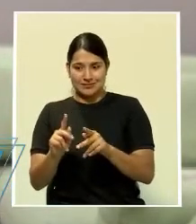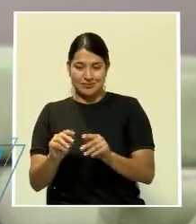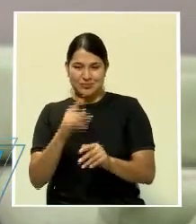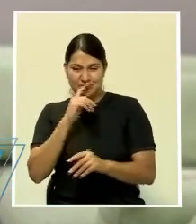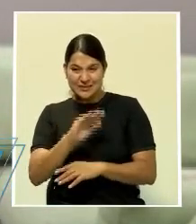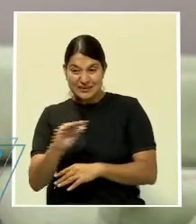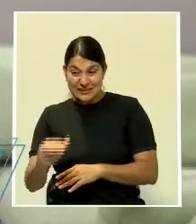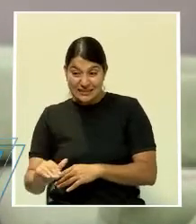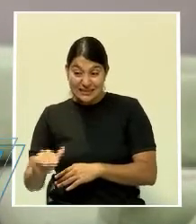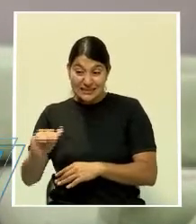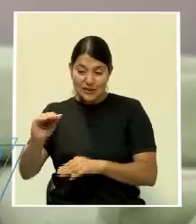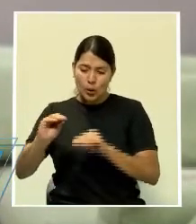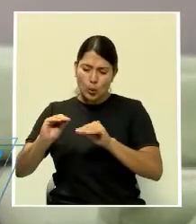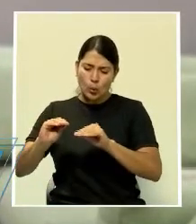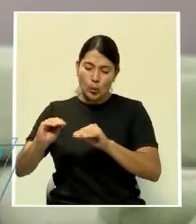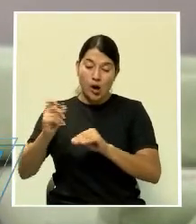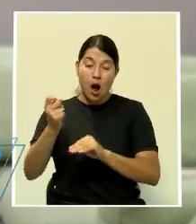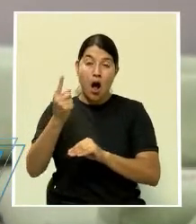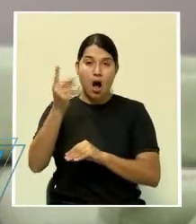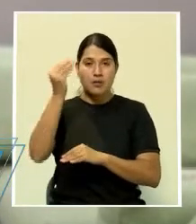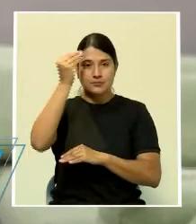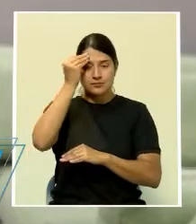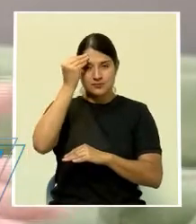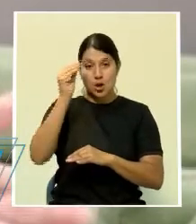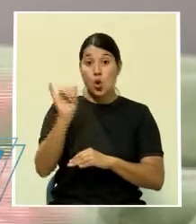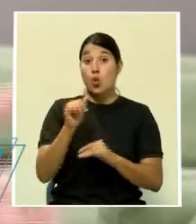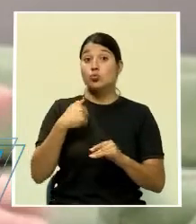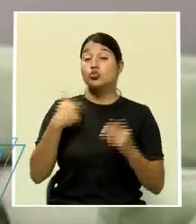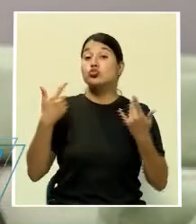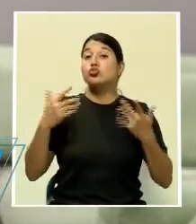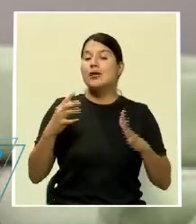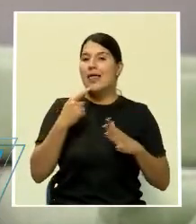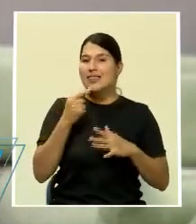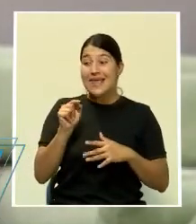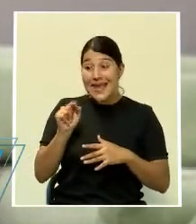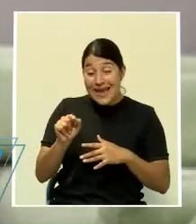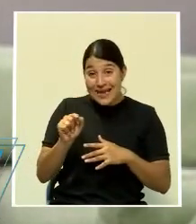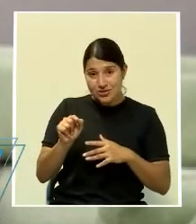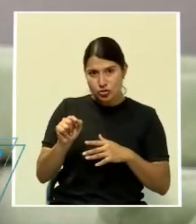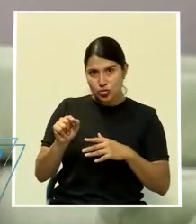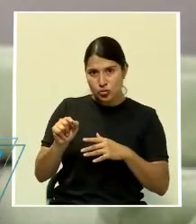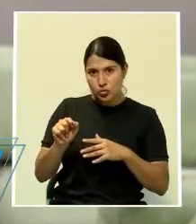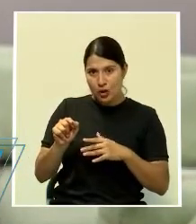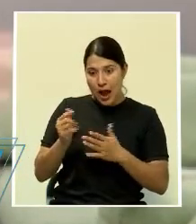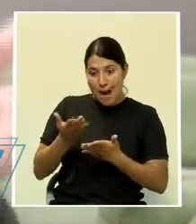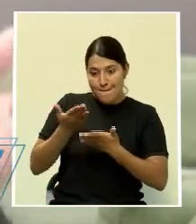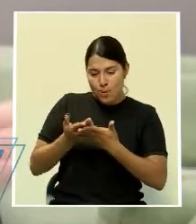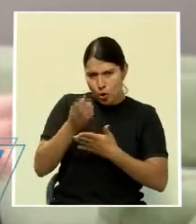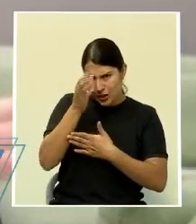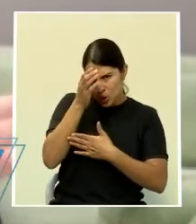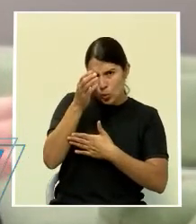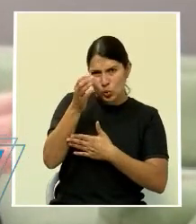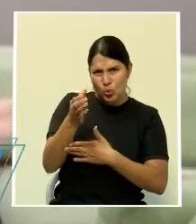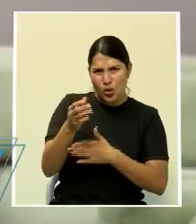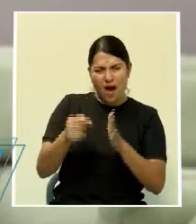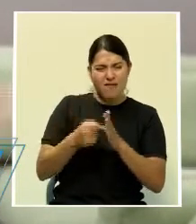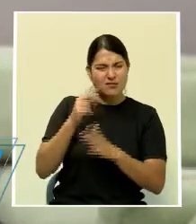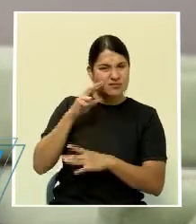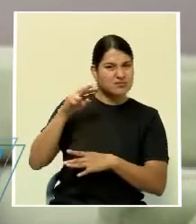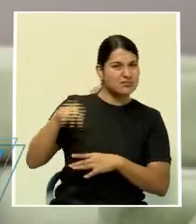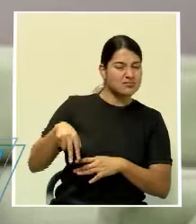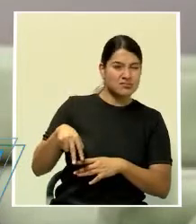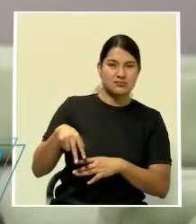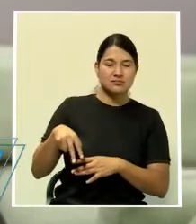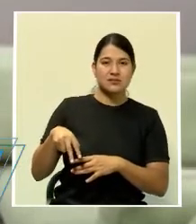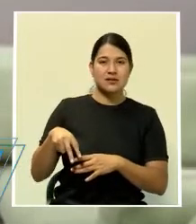ya lo dije al inicio de mi intervención, este elemento ha sido invisibilizado a partir de la